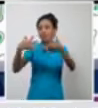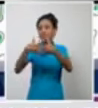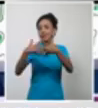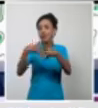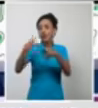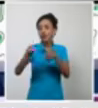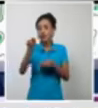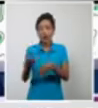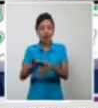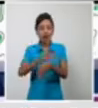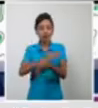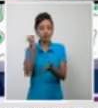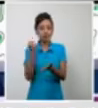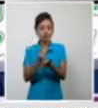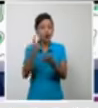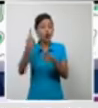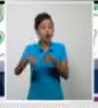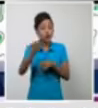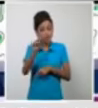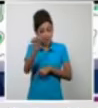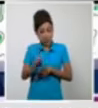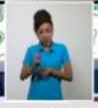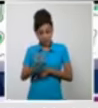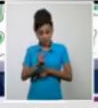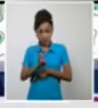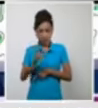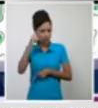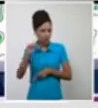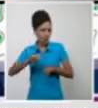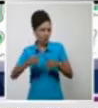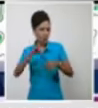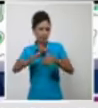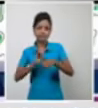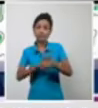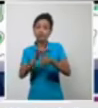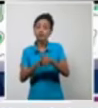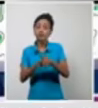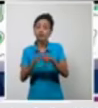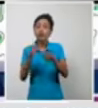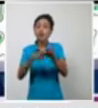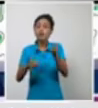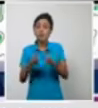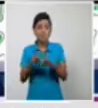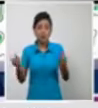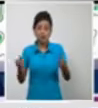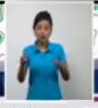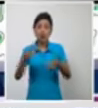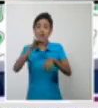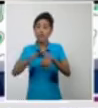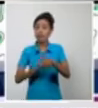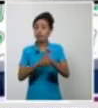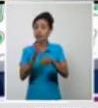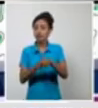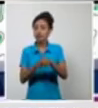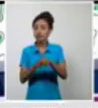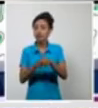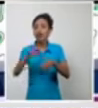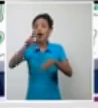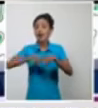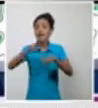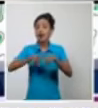se precisa la fuente de infección. La provincia más representativa fue La Habana, con 8